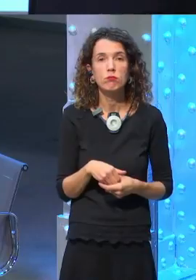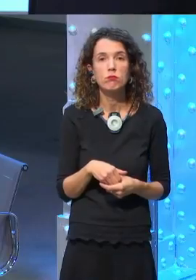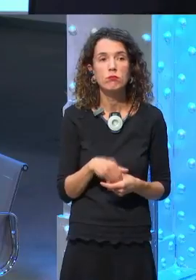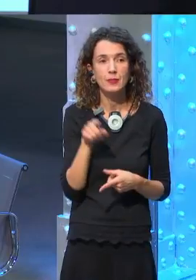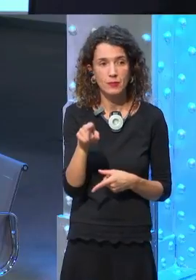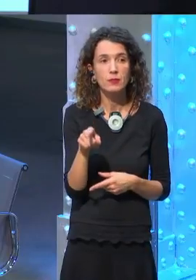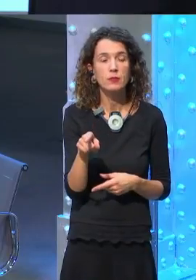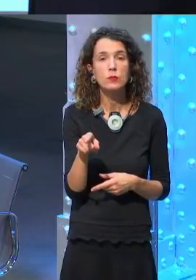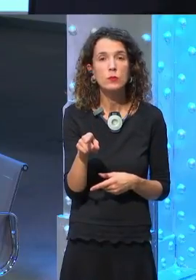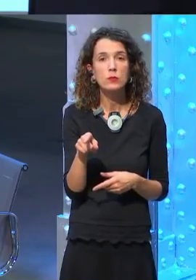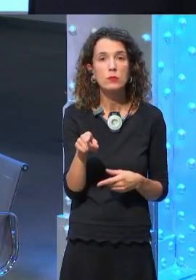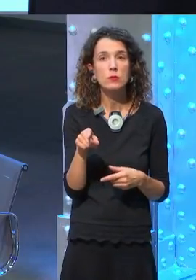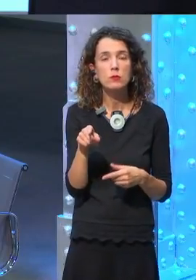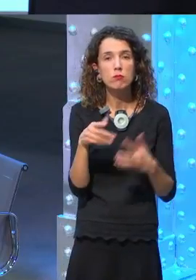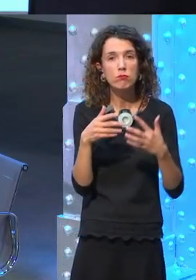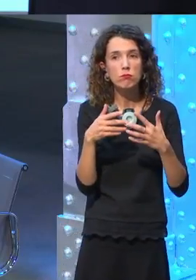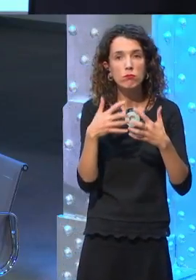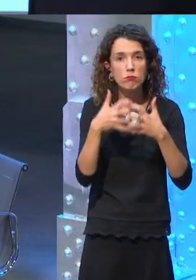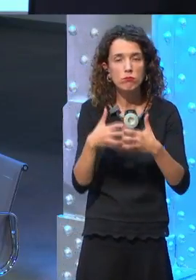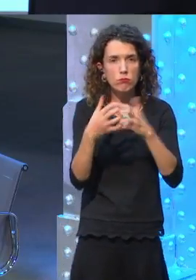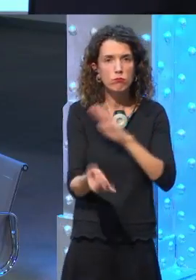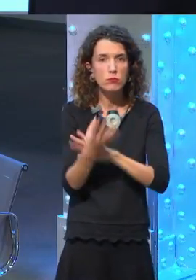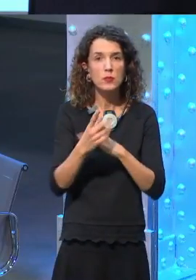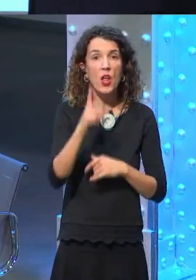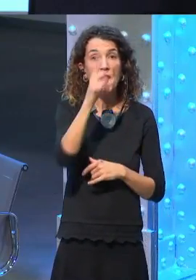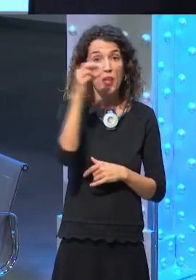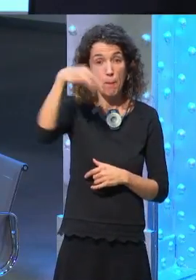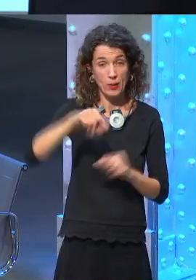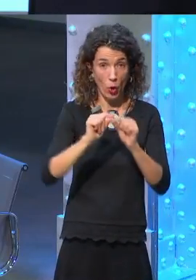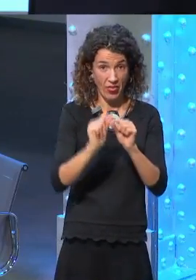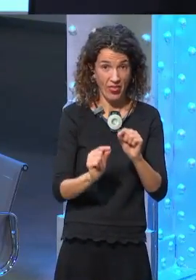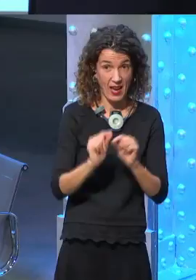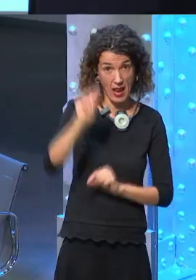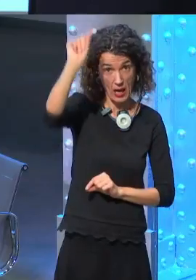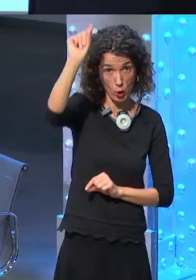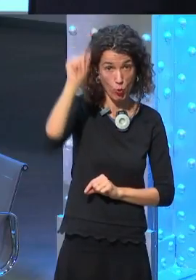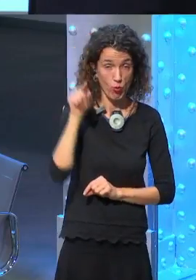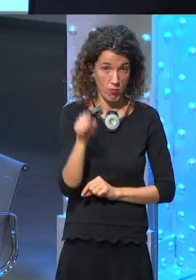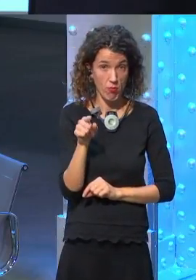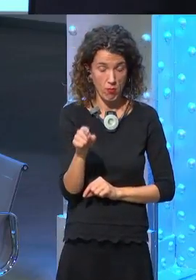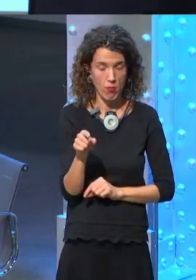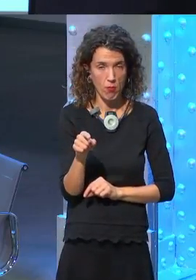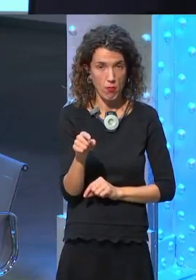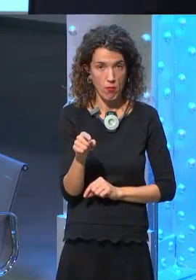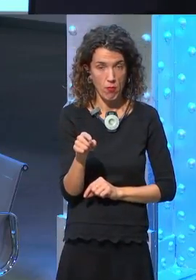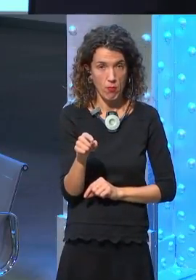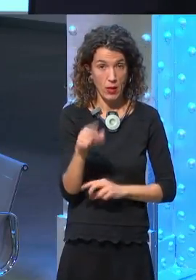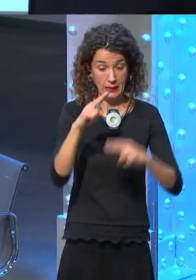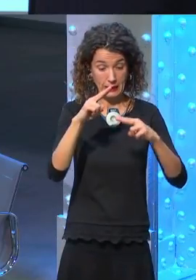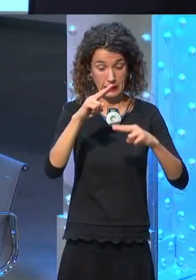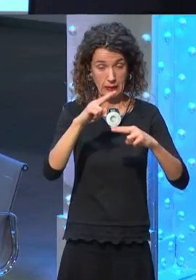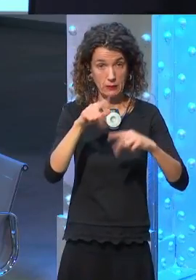Esta fue la instalación de 100 metros de largo, una pared de 100 metros de largo. La